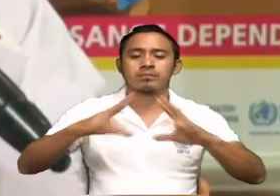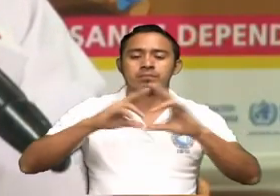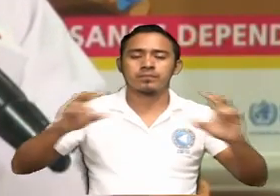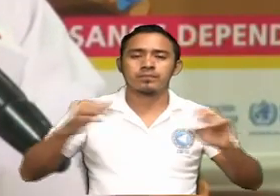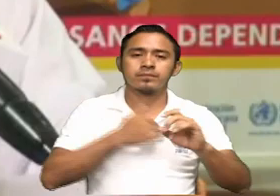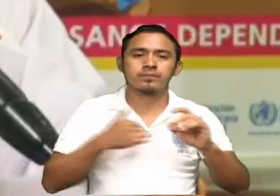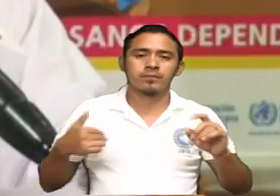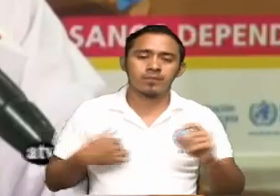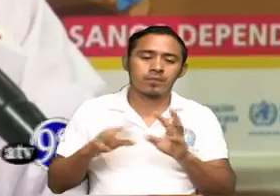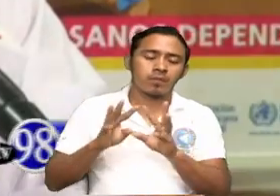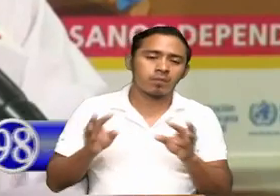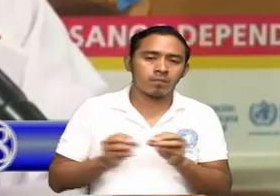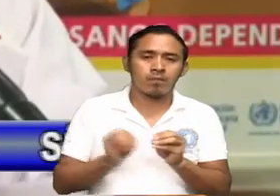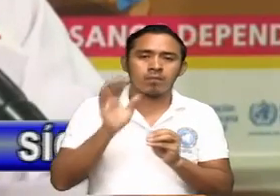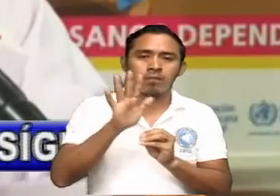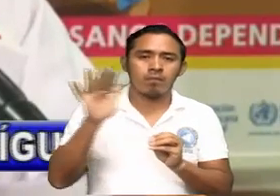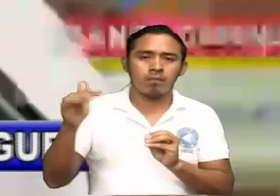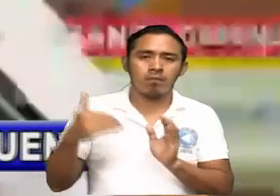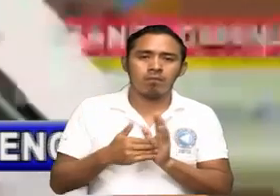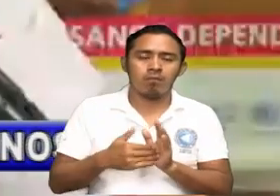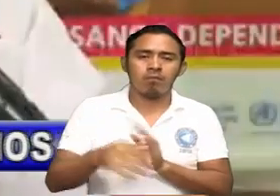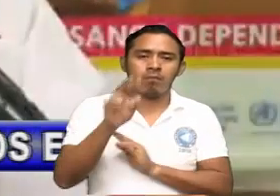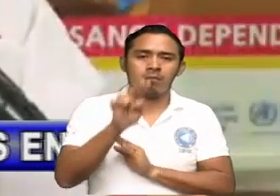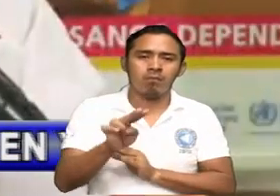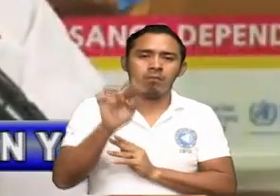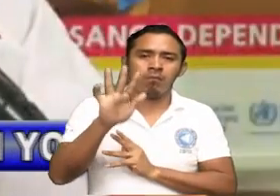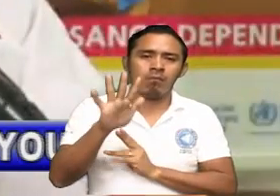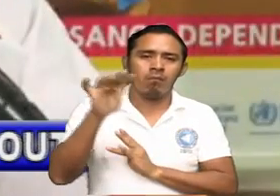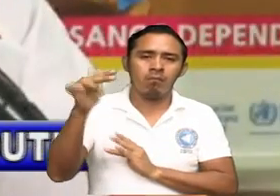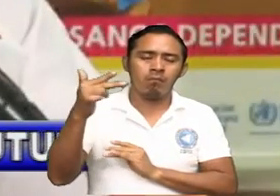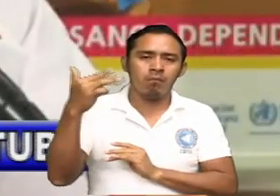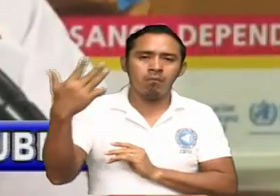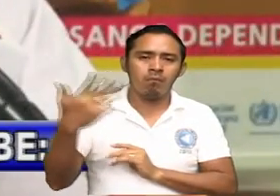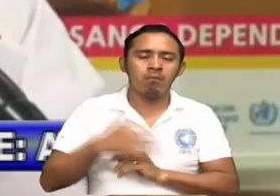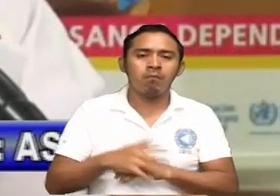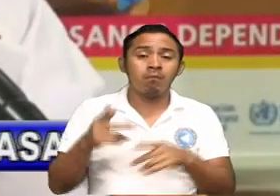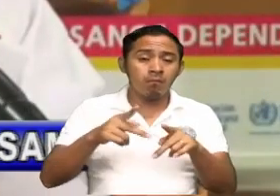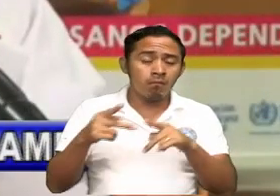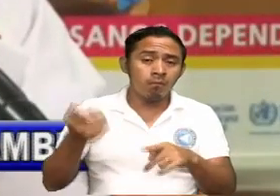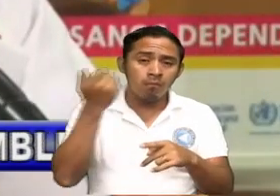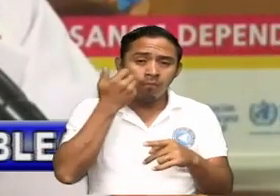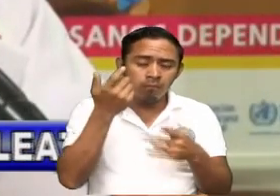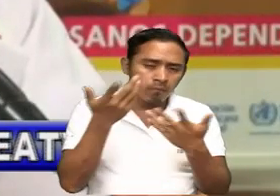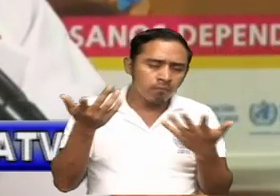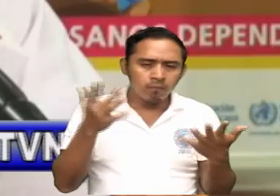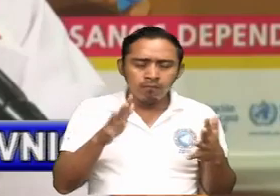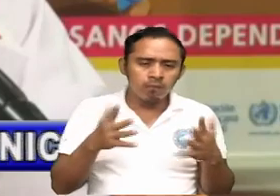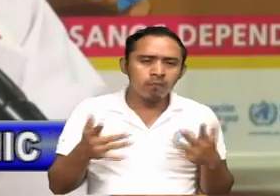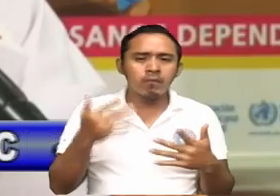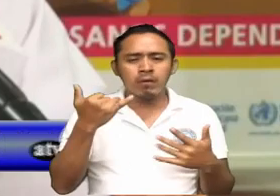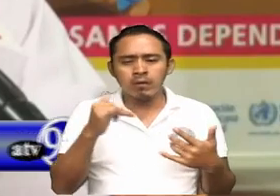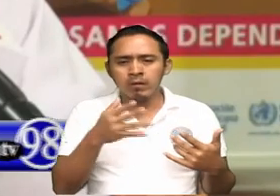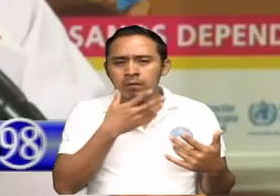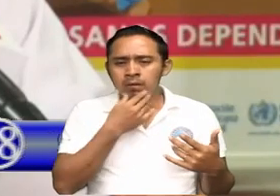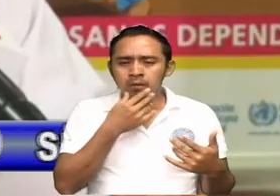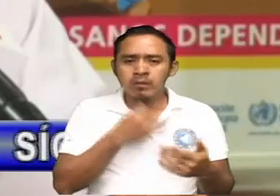lleva un acumulado de 55.289 casos sospechosos por dengue, de los cuales se han